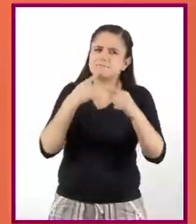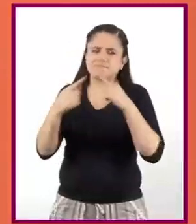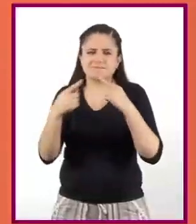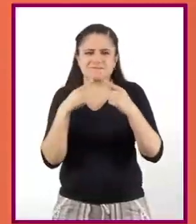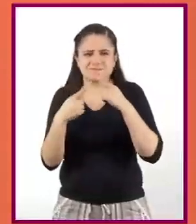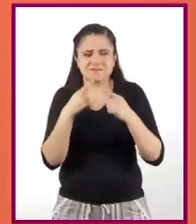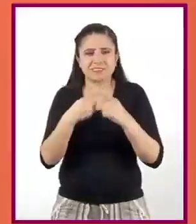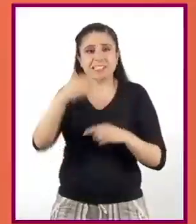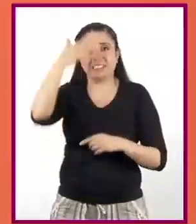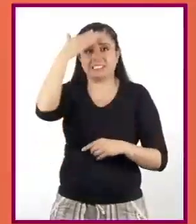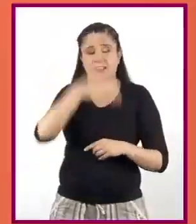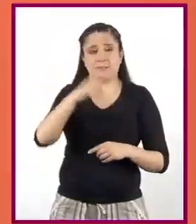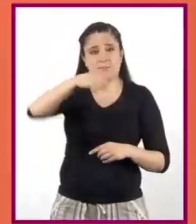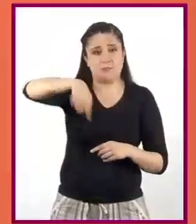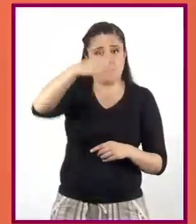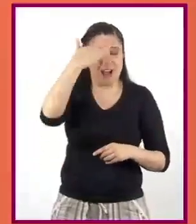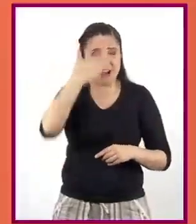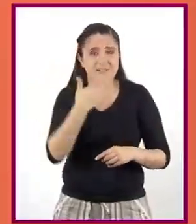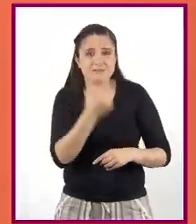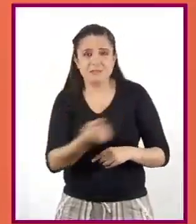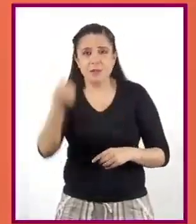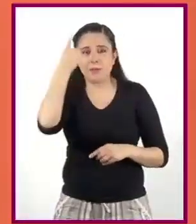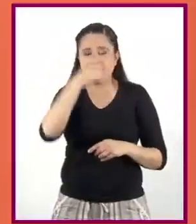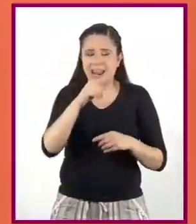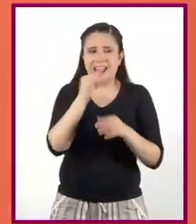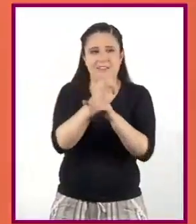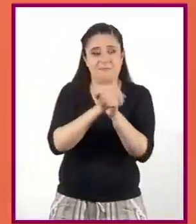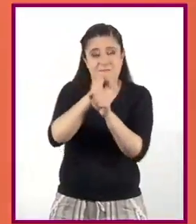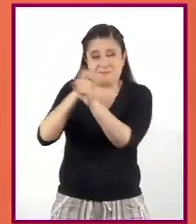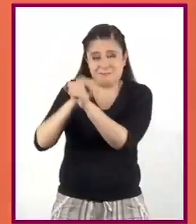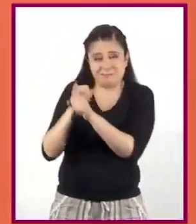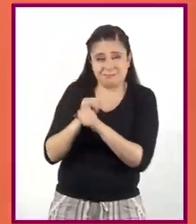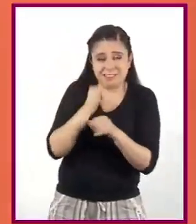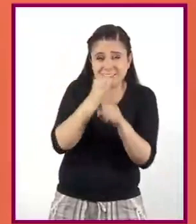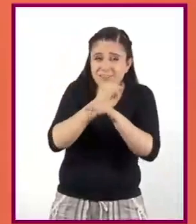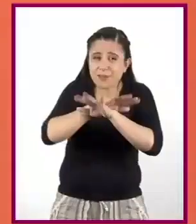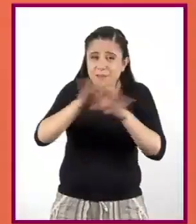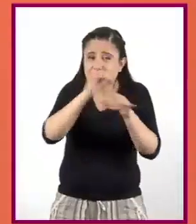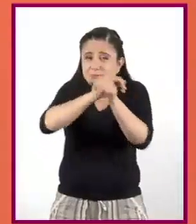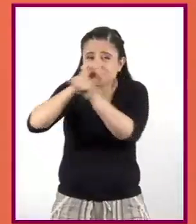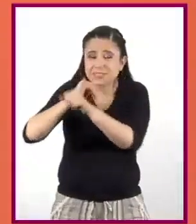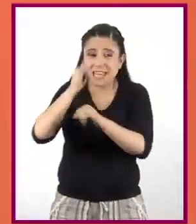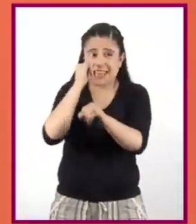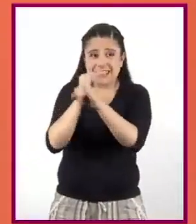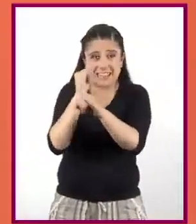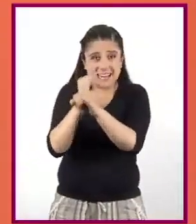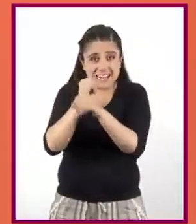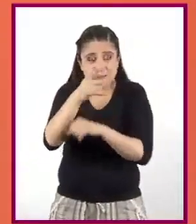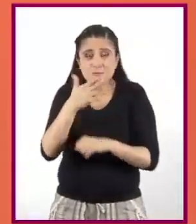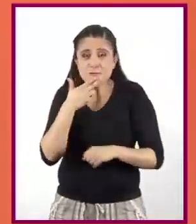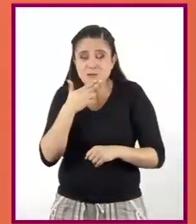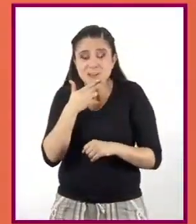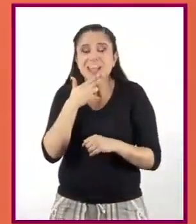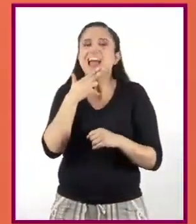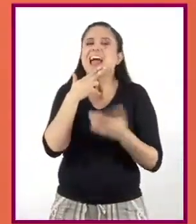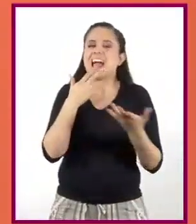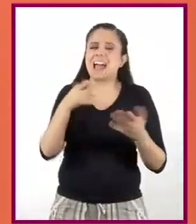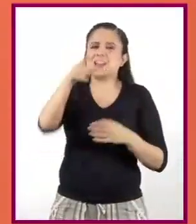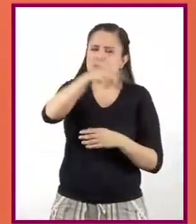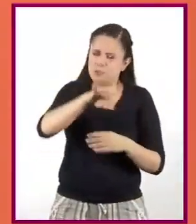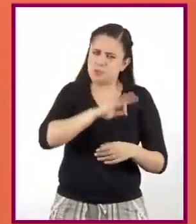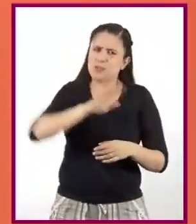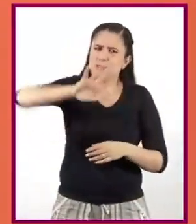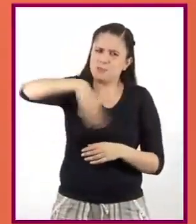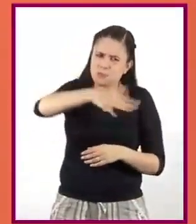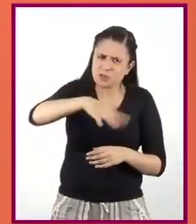Dado que sabemos de sus habilidades para encontrar información muy valiosa e interesante en Internet, las y los invitamos a que amplíen